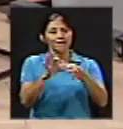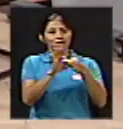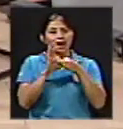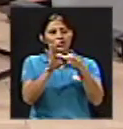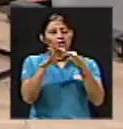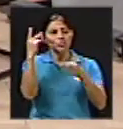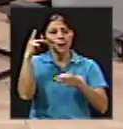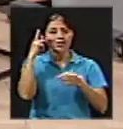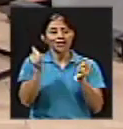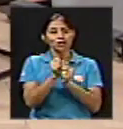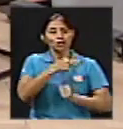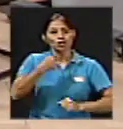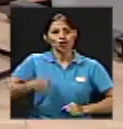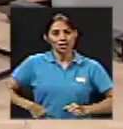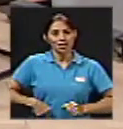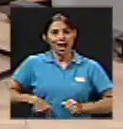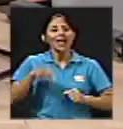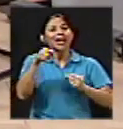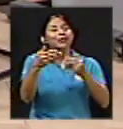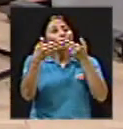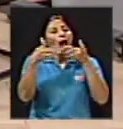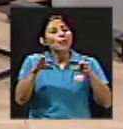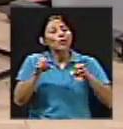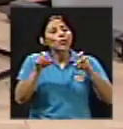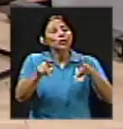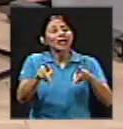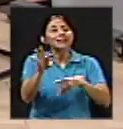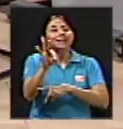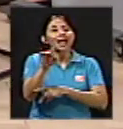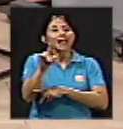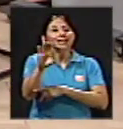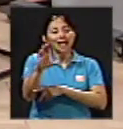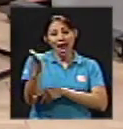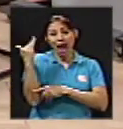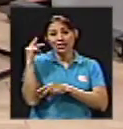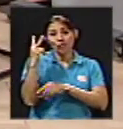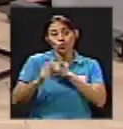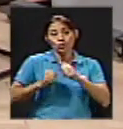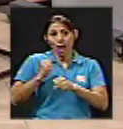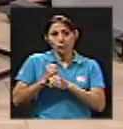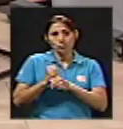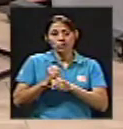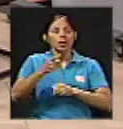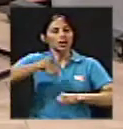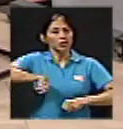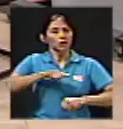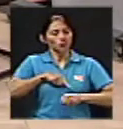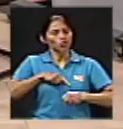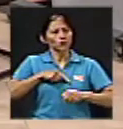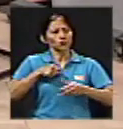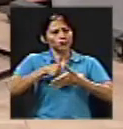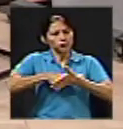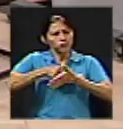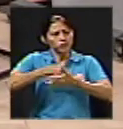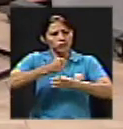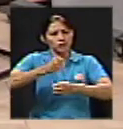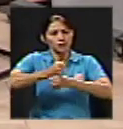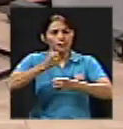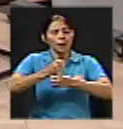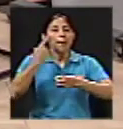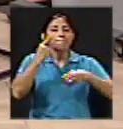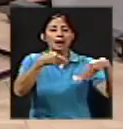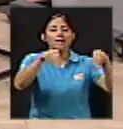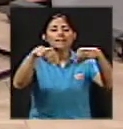la puerta para negociar un tratado de libre comercio que entró en vigor hace 2 años, y hemos venido trabajando muy fuertemente por impulsar la exportación